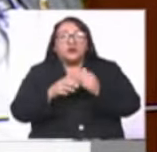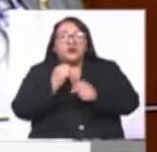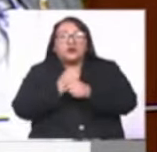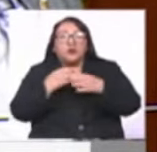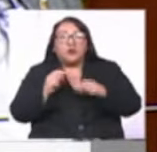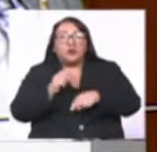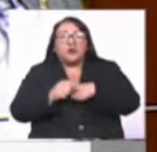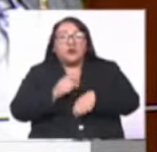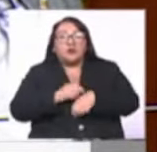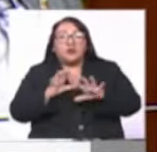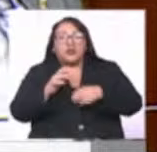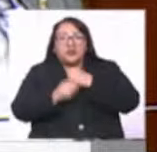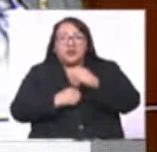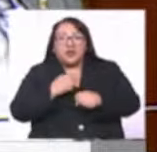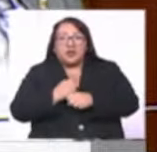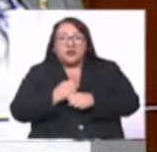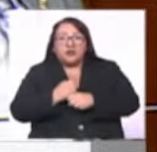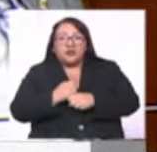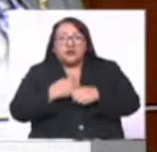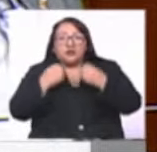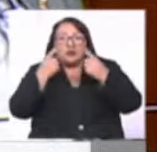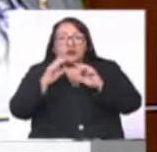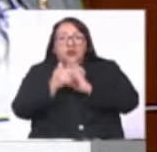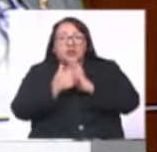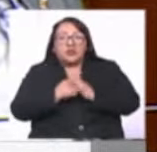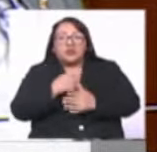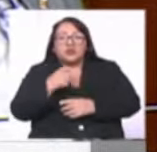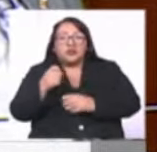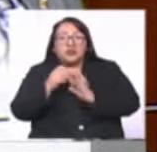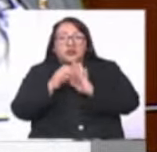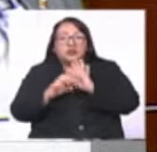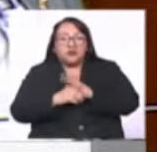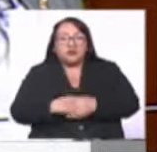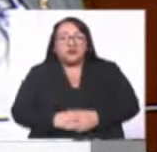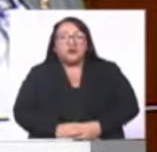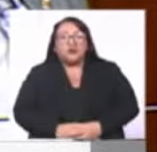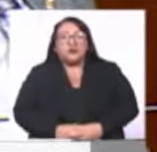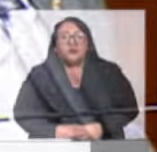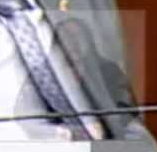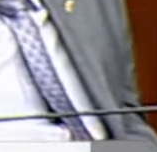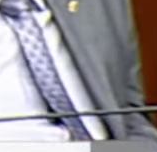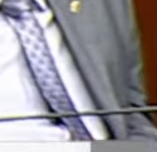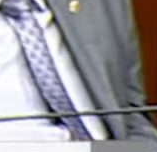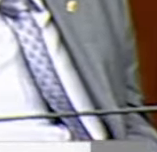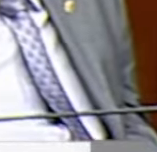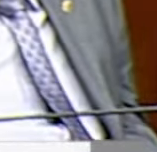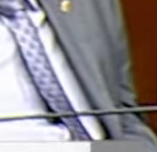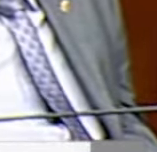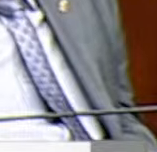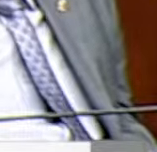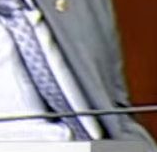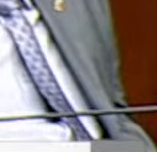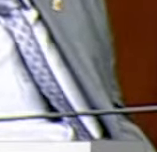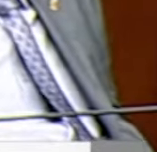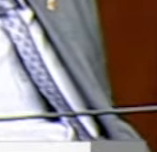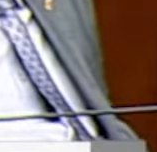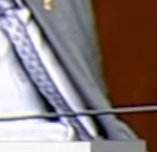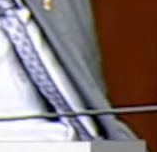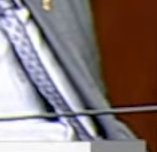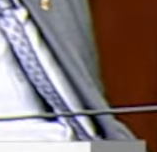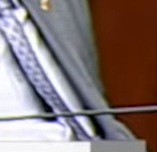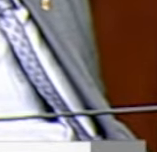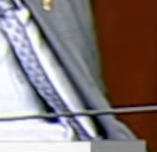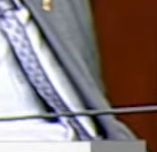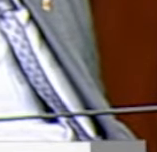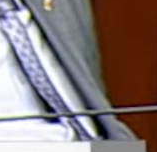pública por el lapso de 10 años conforme lo establece el artículo 100 de nuestra constitución política quinto acusar a la